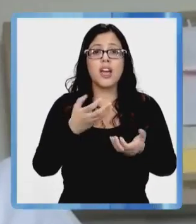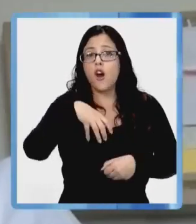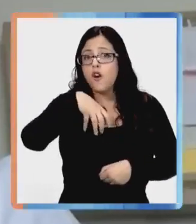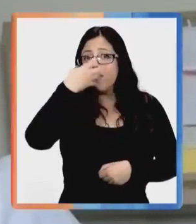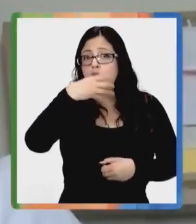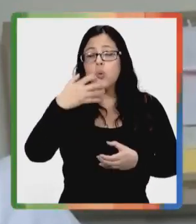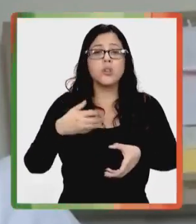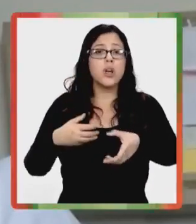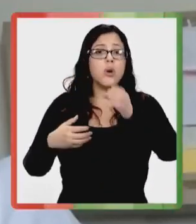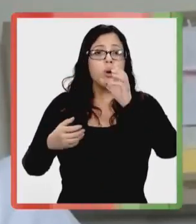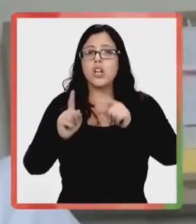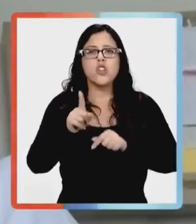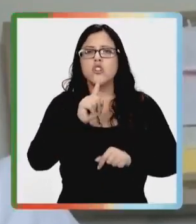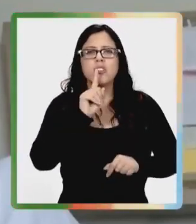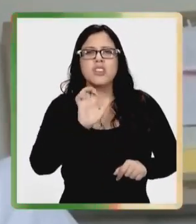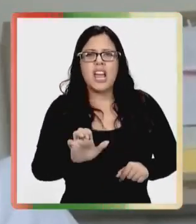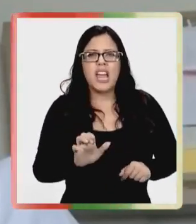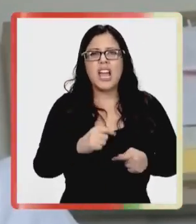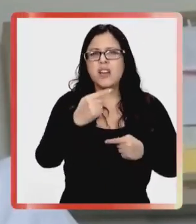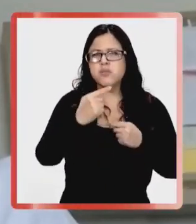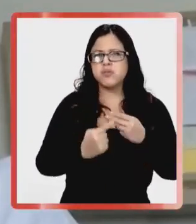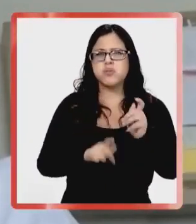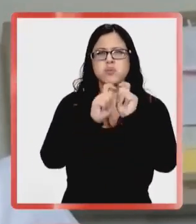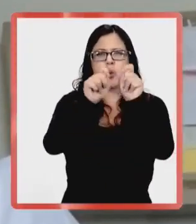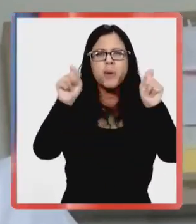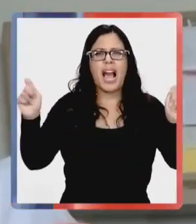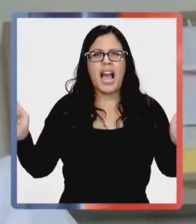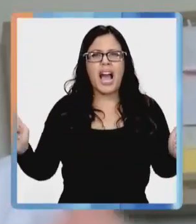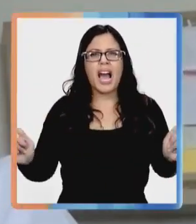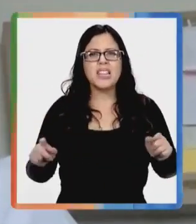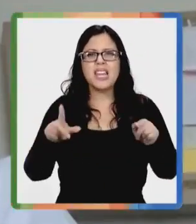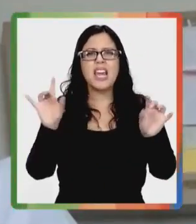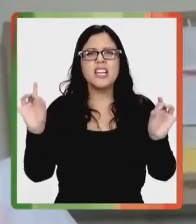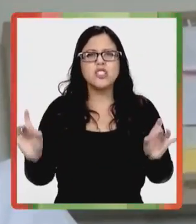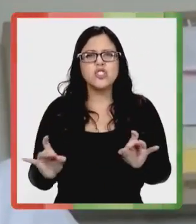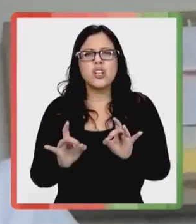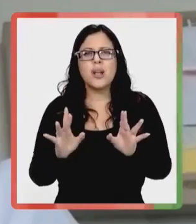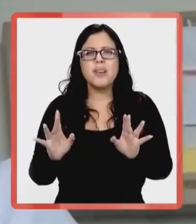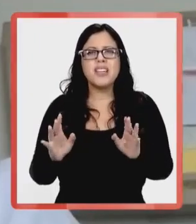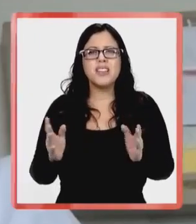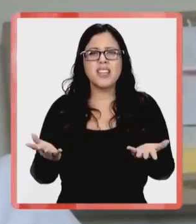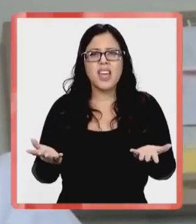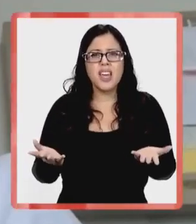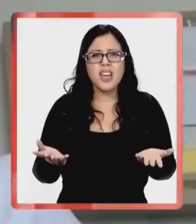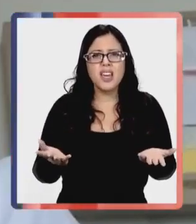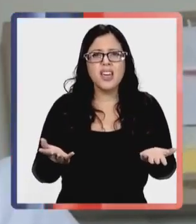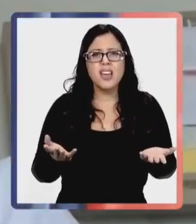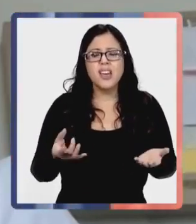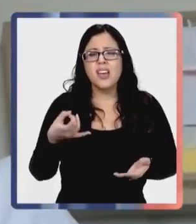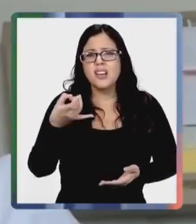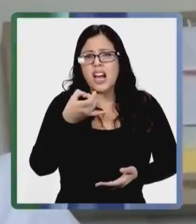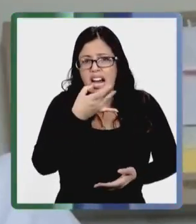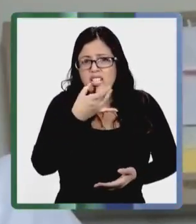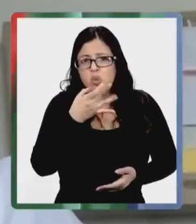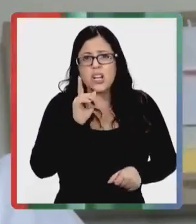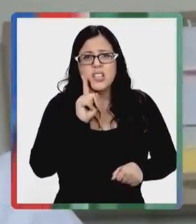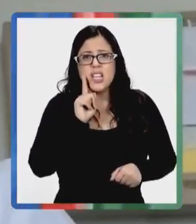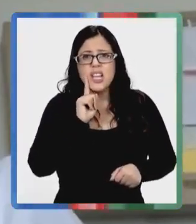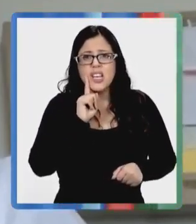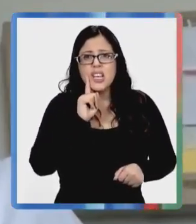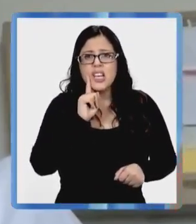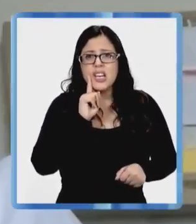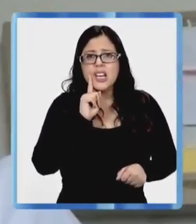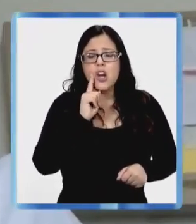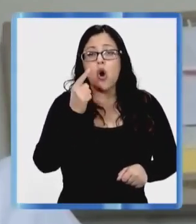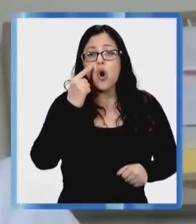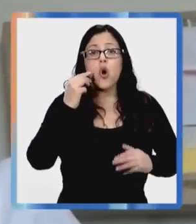bebidas dietéticas, estas cosas que hacen propaganda, que muchas veces son sobrecargas de azúcar. Antipiréticos. En los niños prohibido